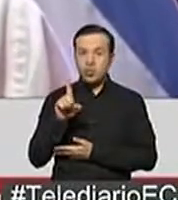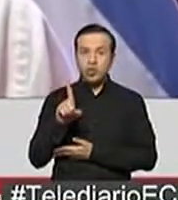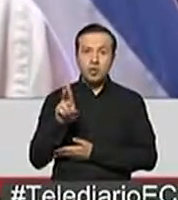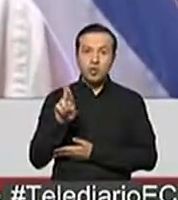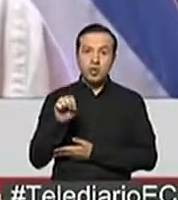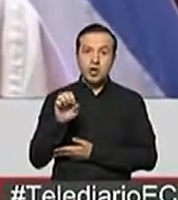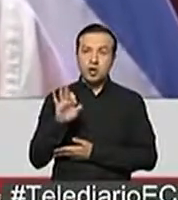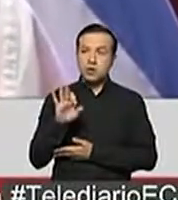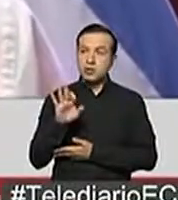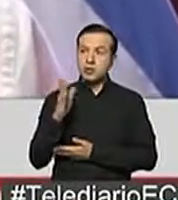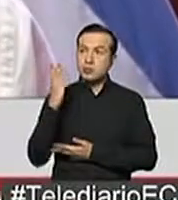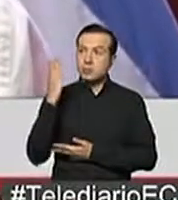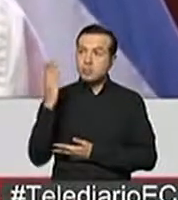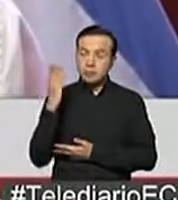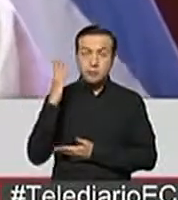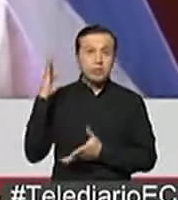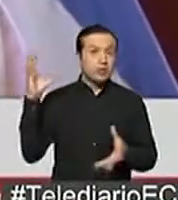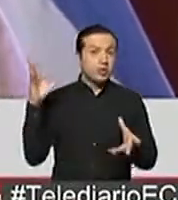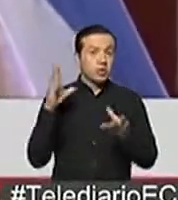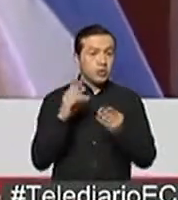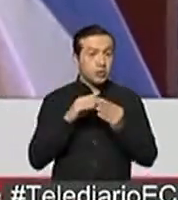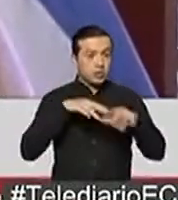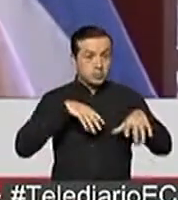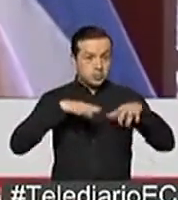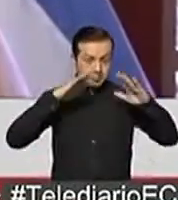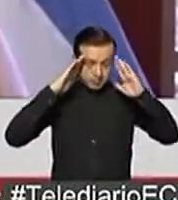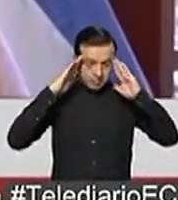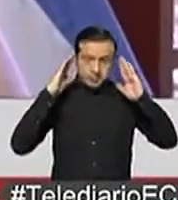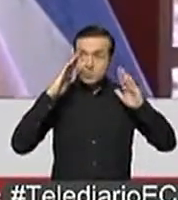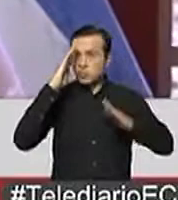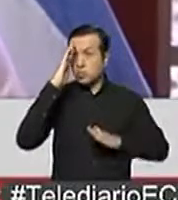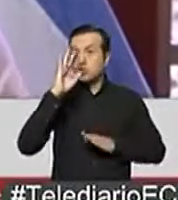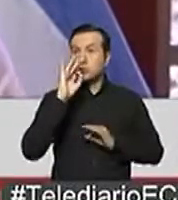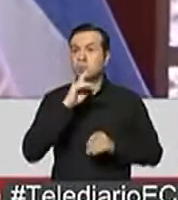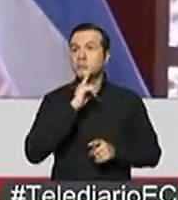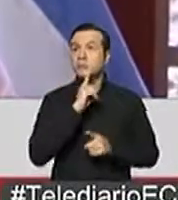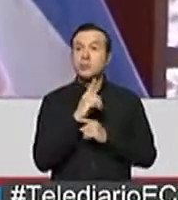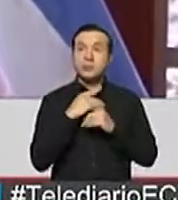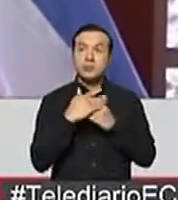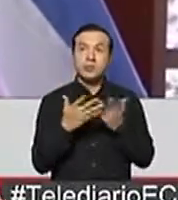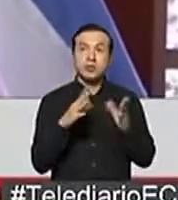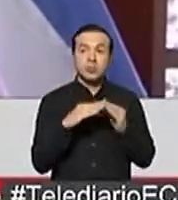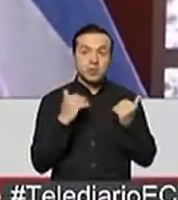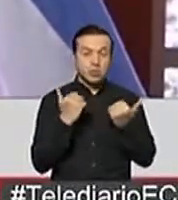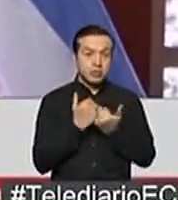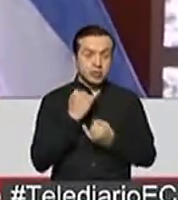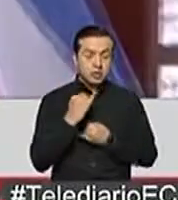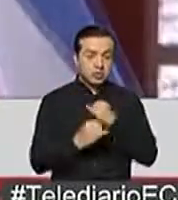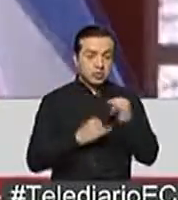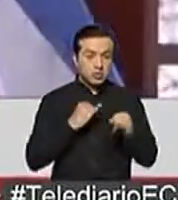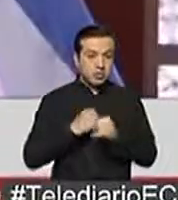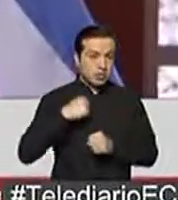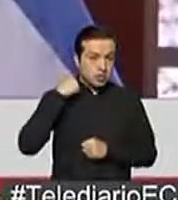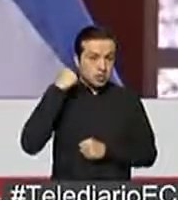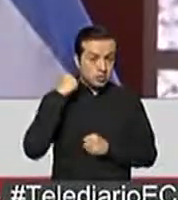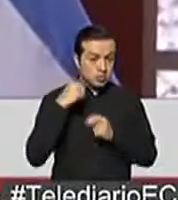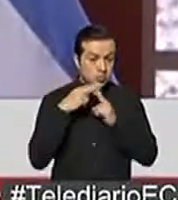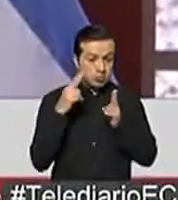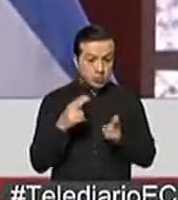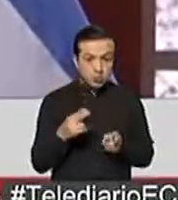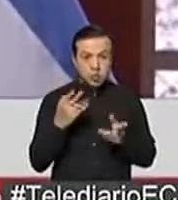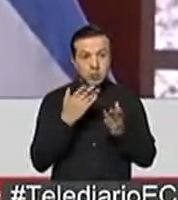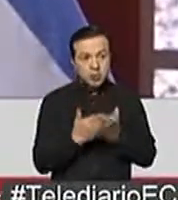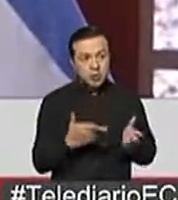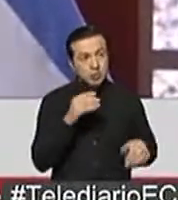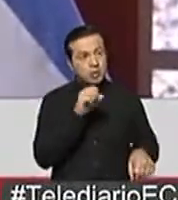evidenciar y transparentar toda la actuación acertada de la Policía Nacional frente a la Comisión Internacional de Derechos Humanos. La afectación tanto a los